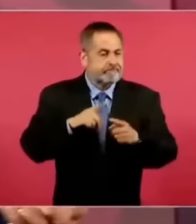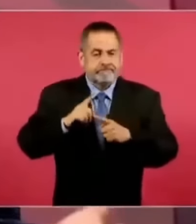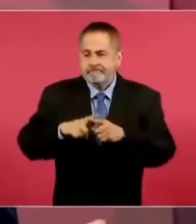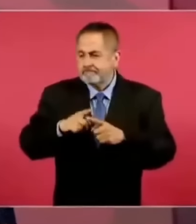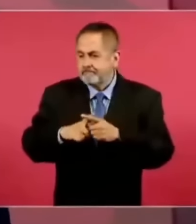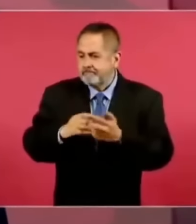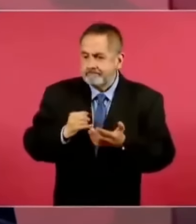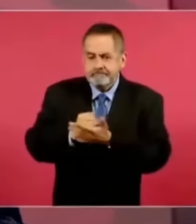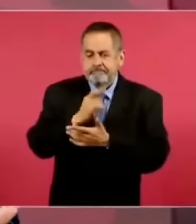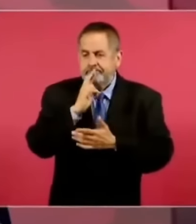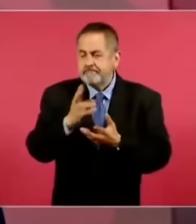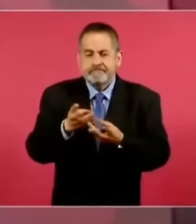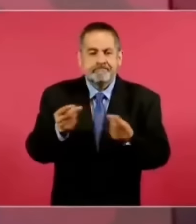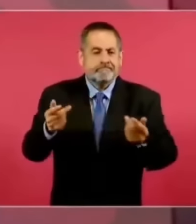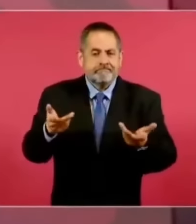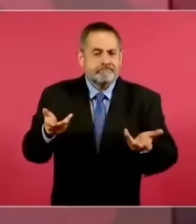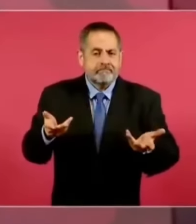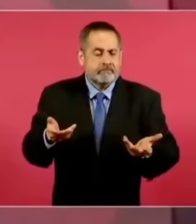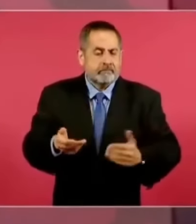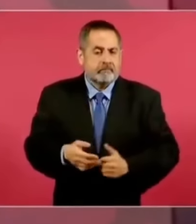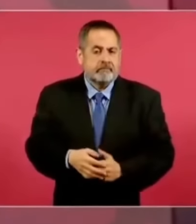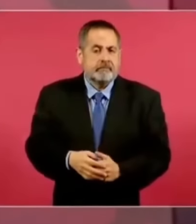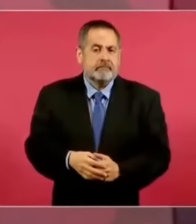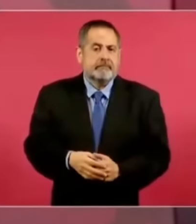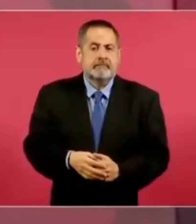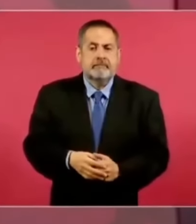si